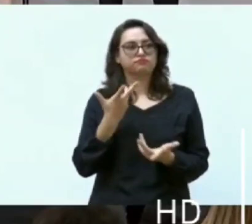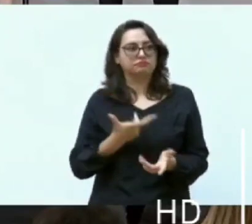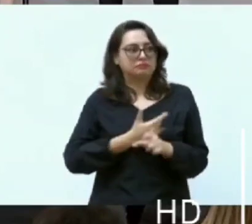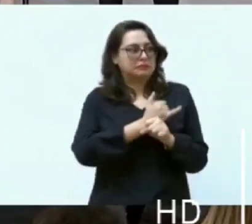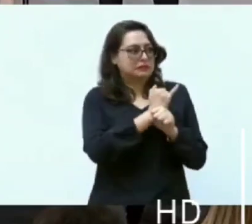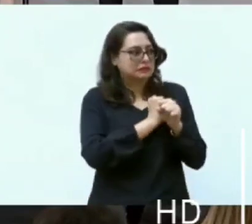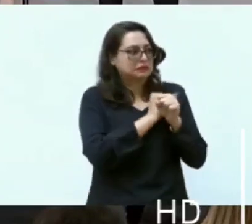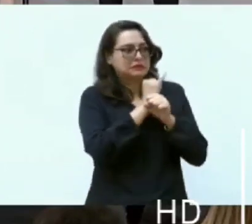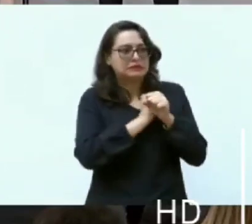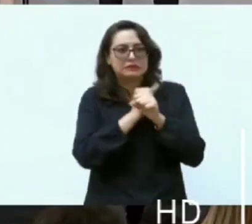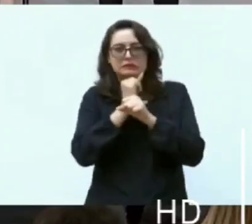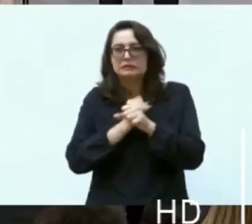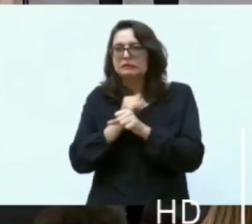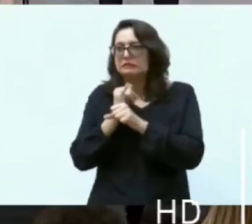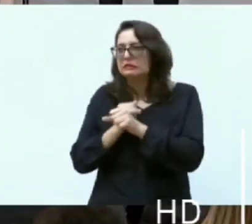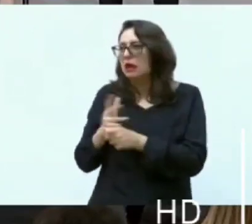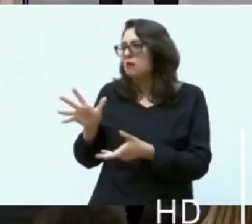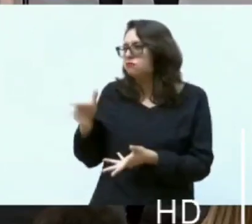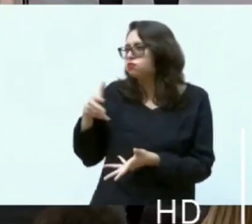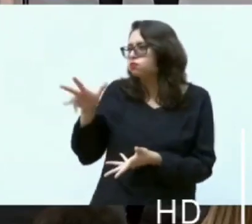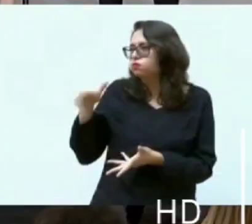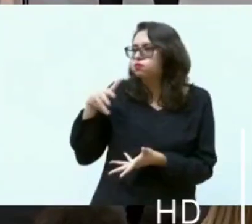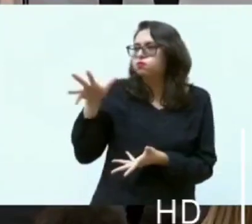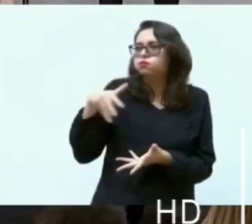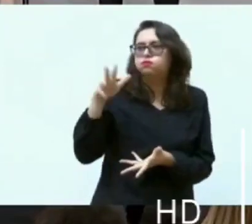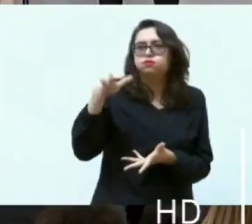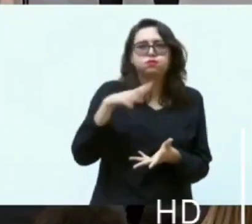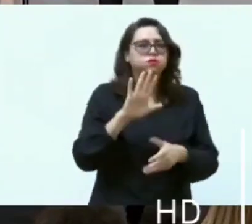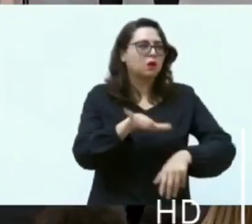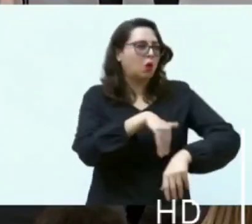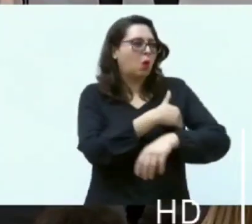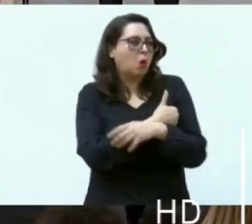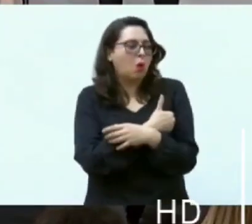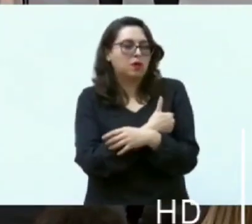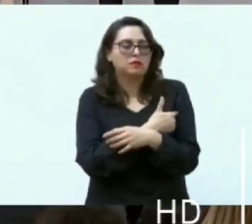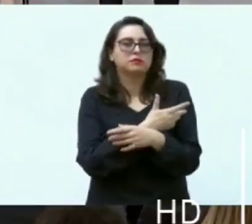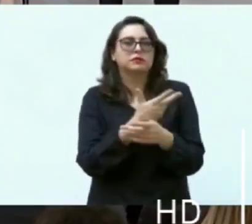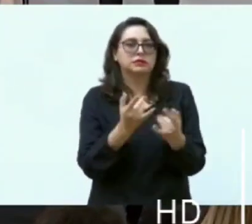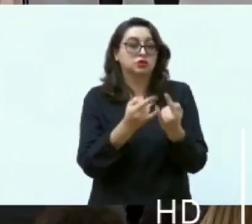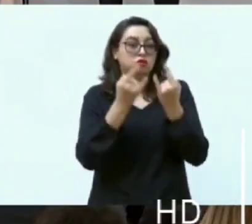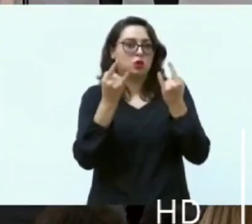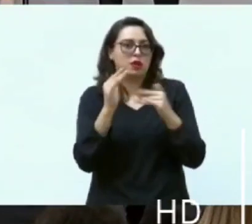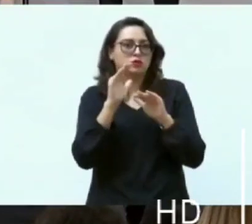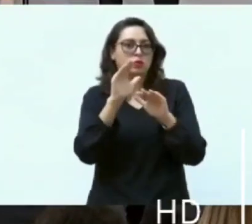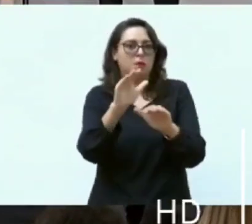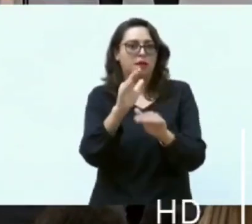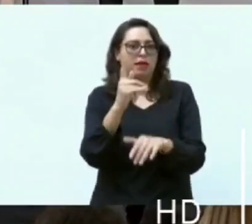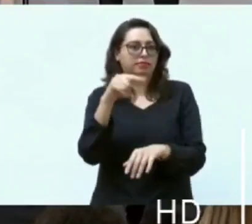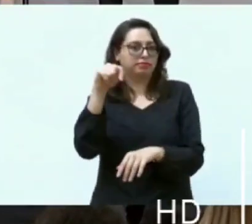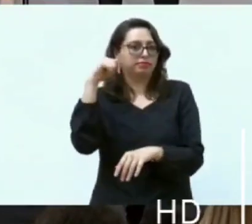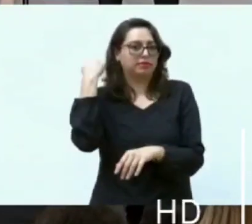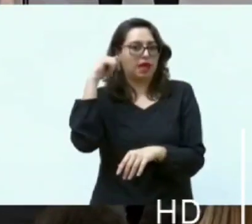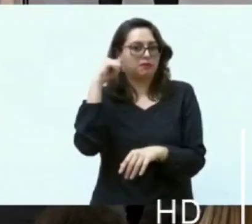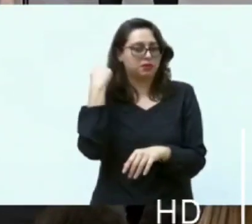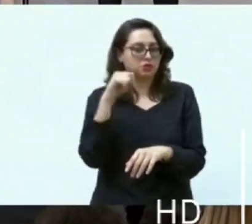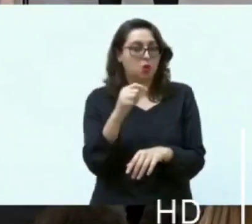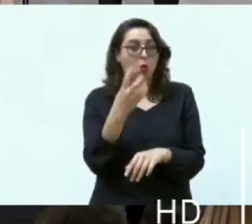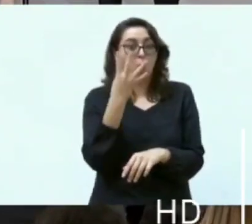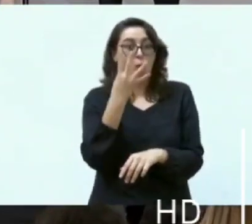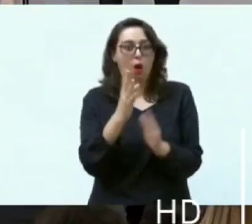documentos y datos para la historia de Tabasco, 4 tomos, una gran